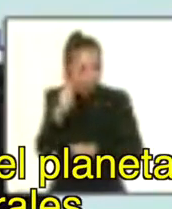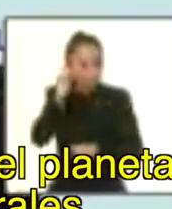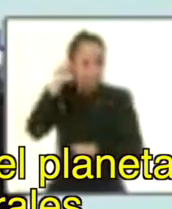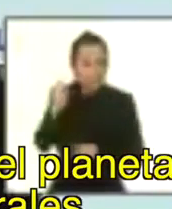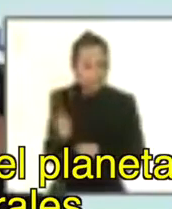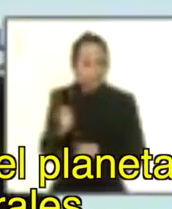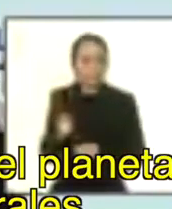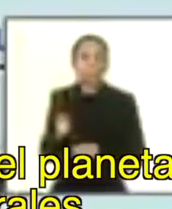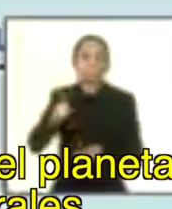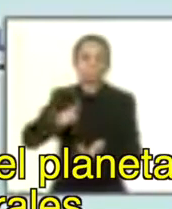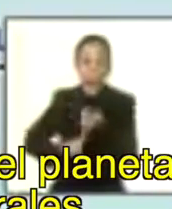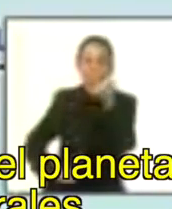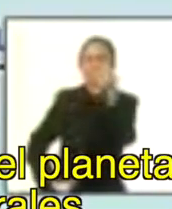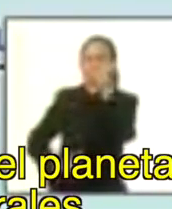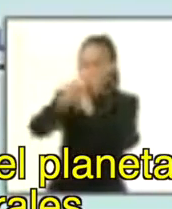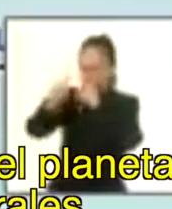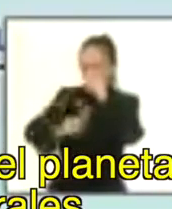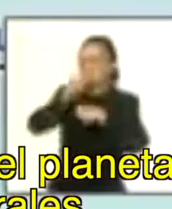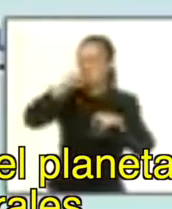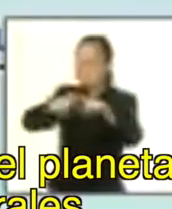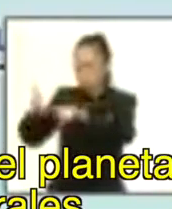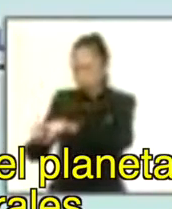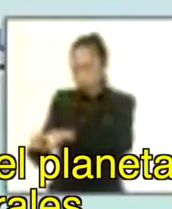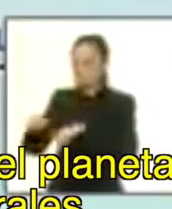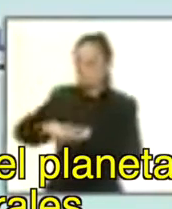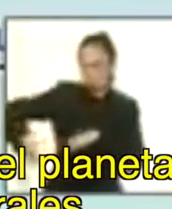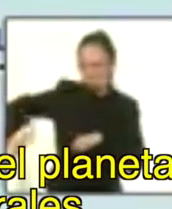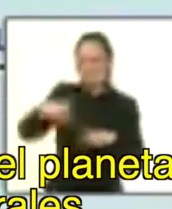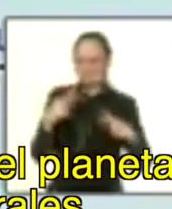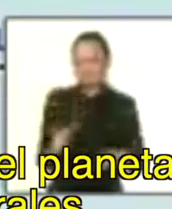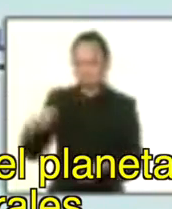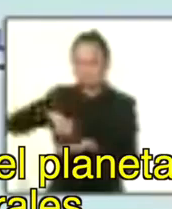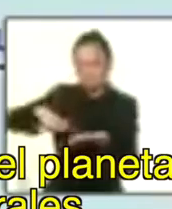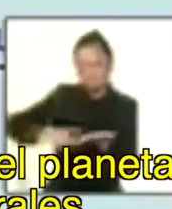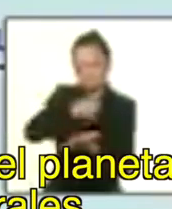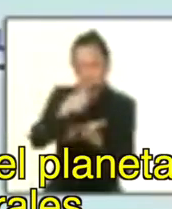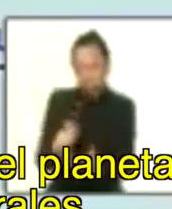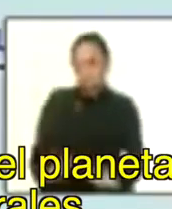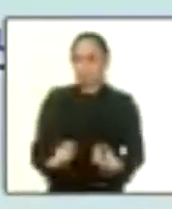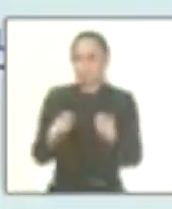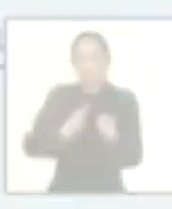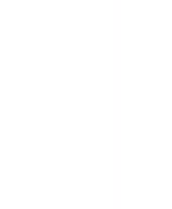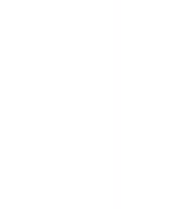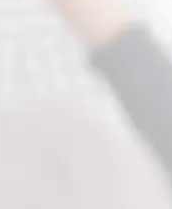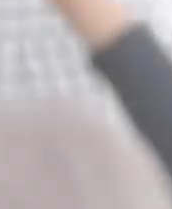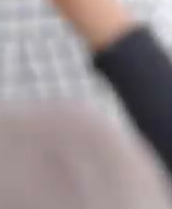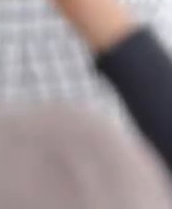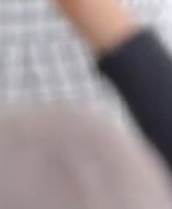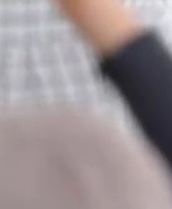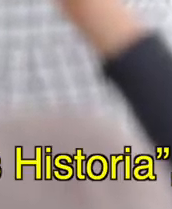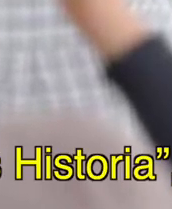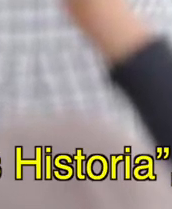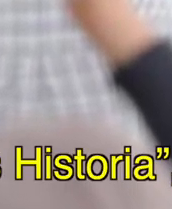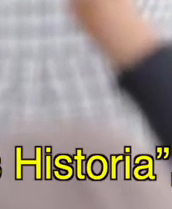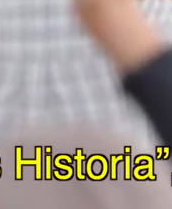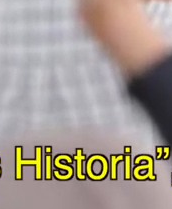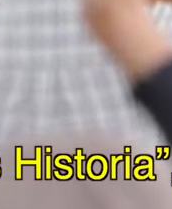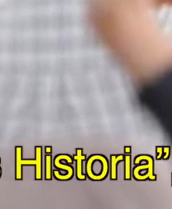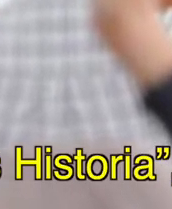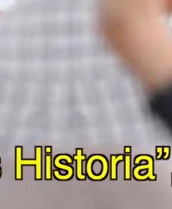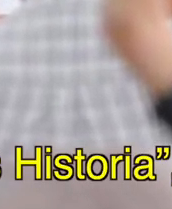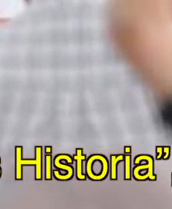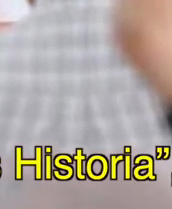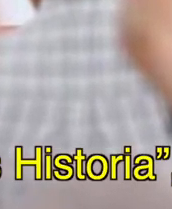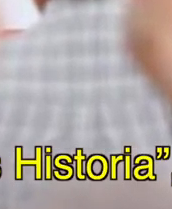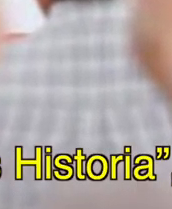impulsará diversas acciones a favor del cuidado del planeta para recuperar el vínculo con los sistemas naturales. Claudia Sheinbaum,